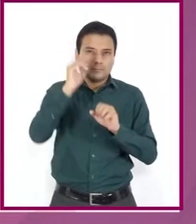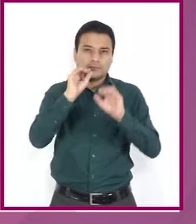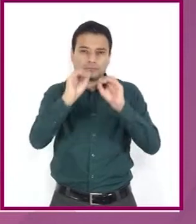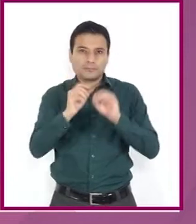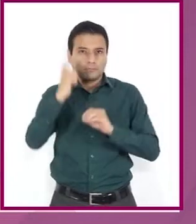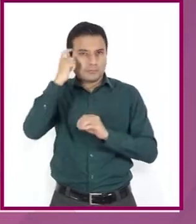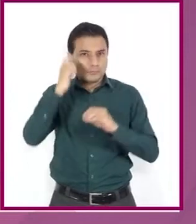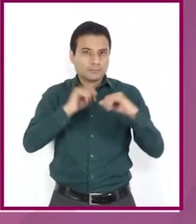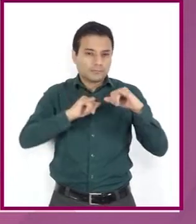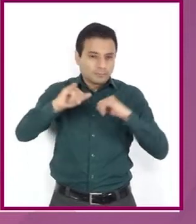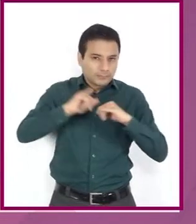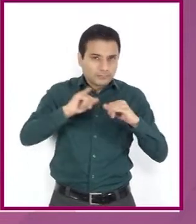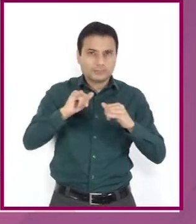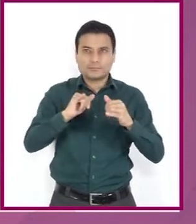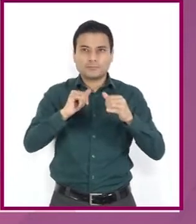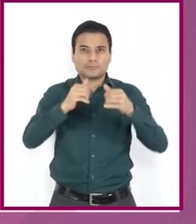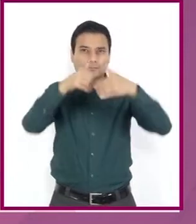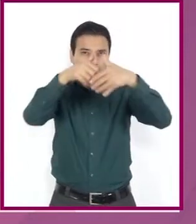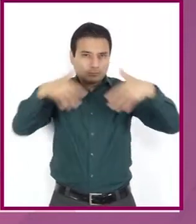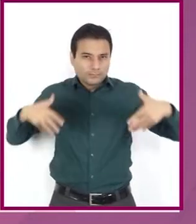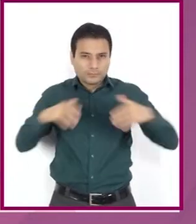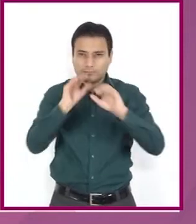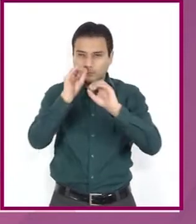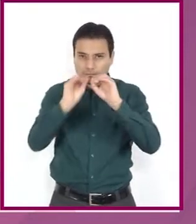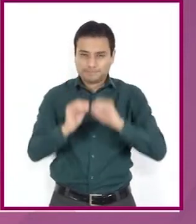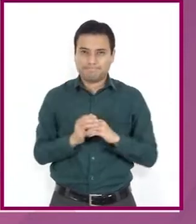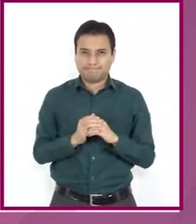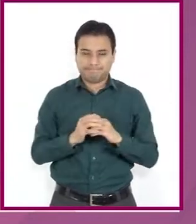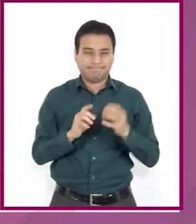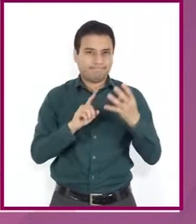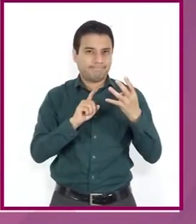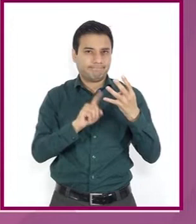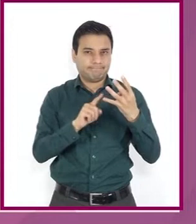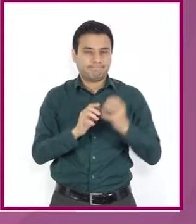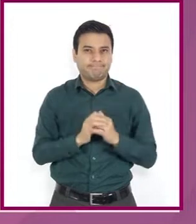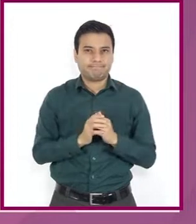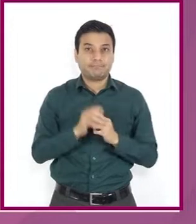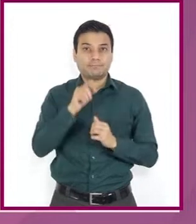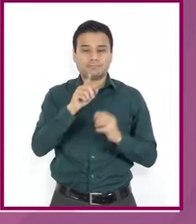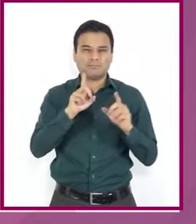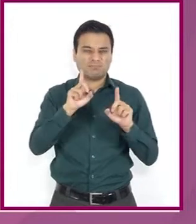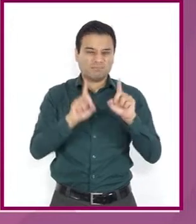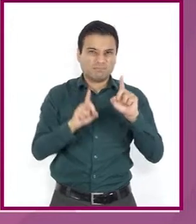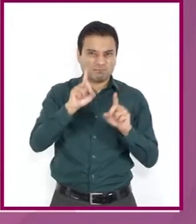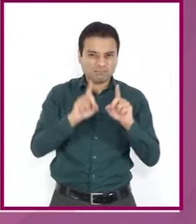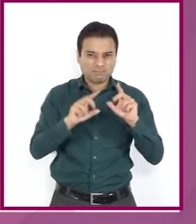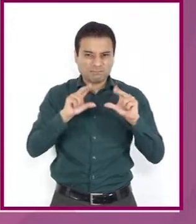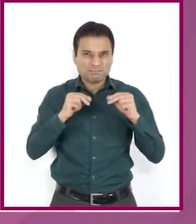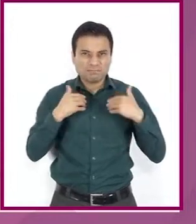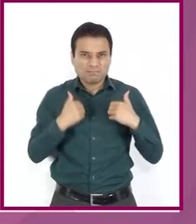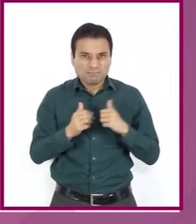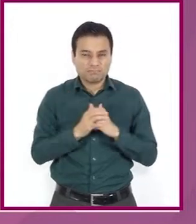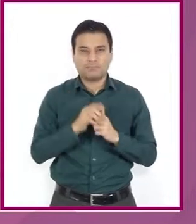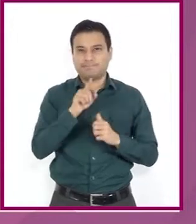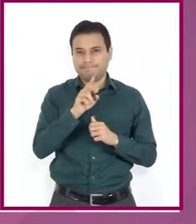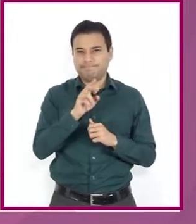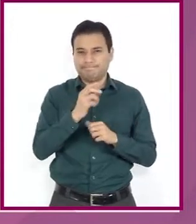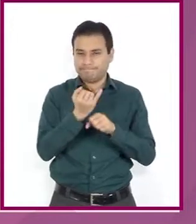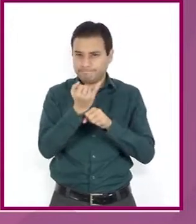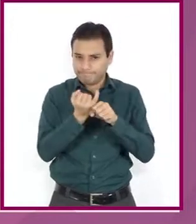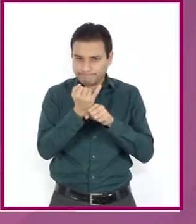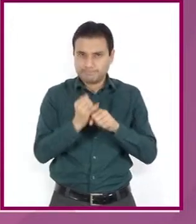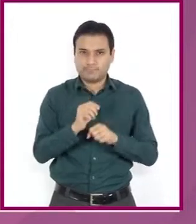o cuadros comparativos. 4. Respondan dudas y compartan lo que entendieron de la